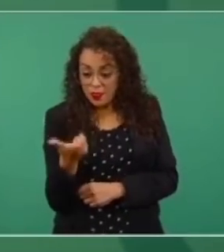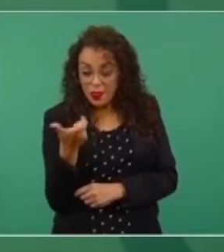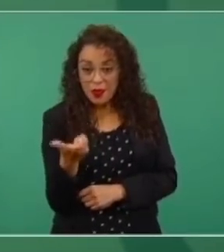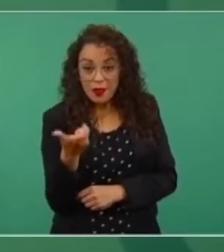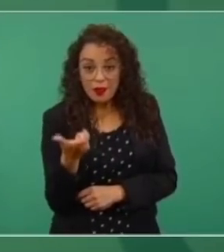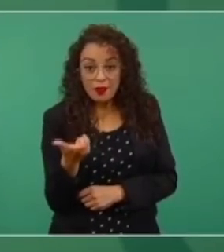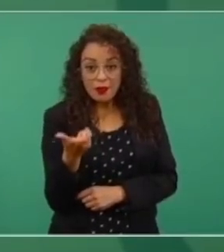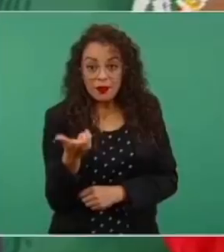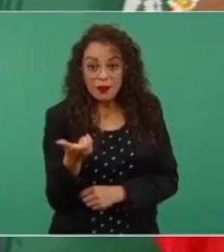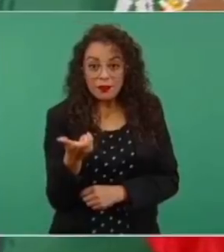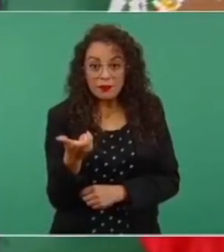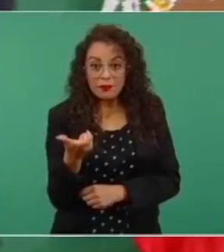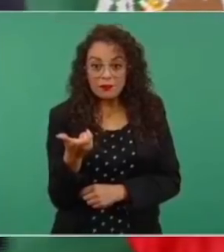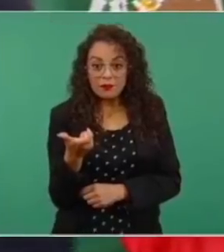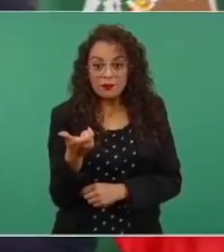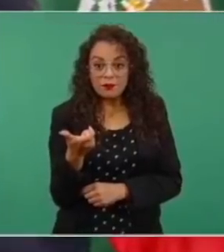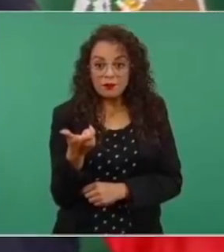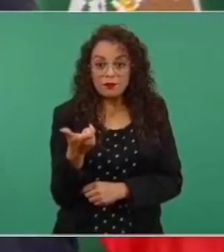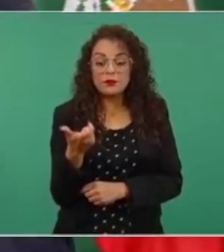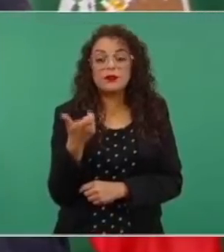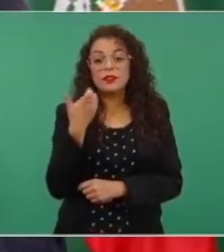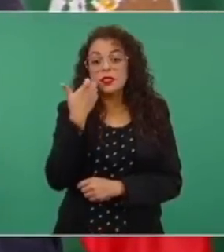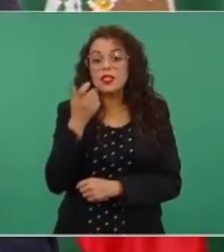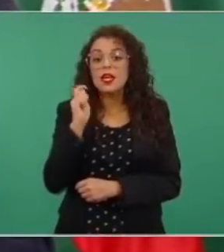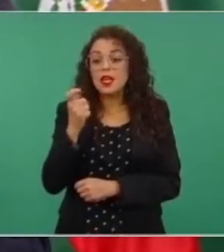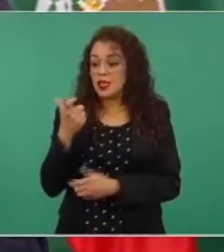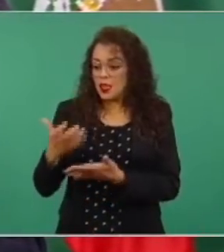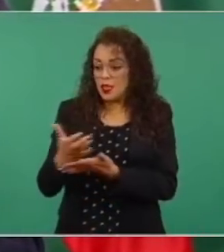su propósito es el lucro.